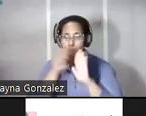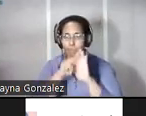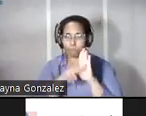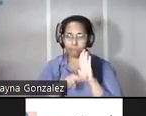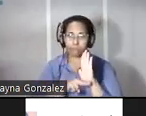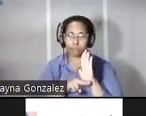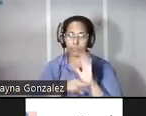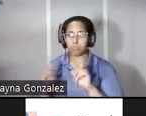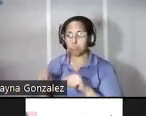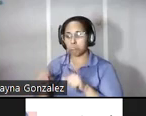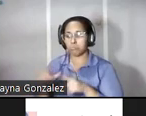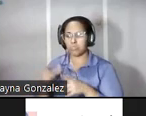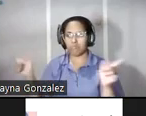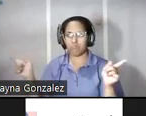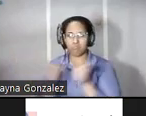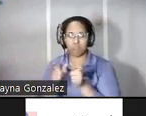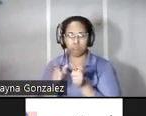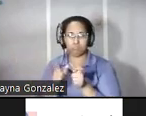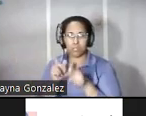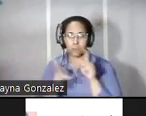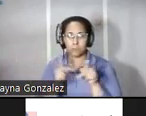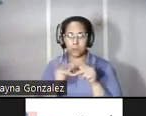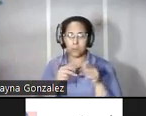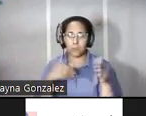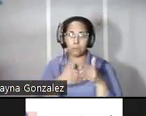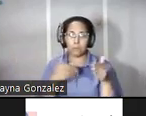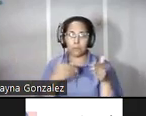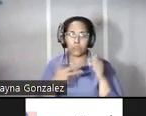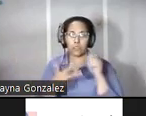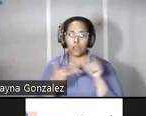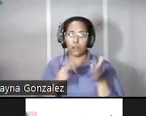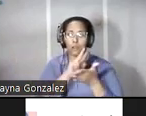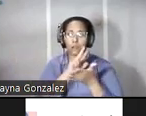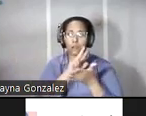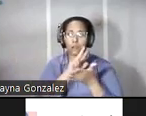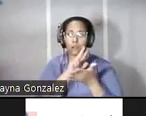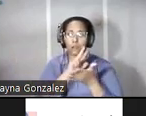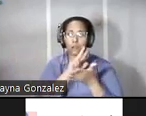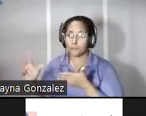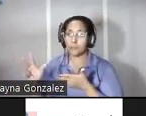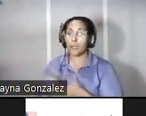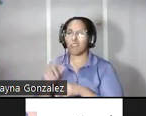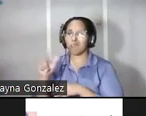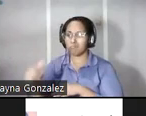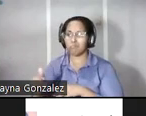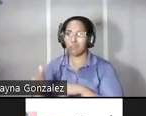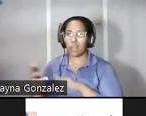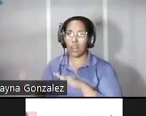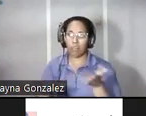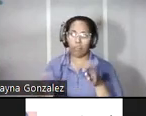que fueron muy pocas personas. Los vecinos que lo visitaron durante esas 3 semanas después de la